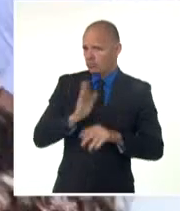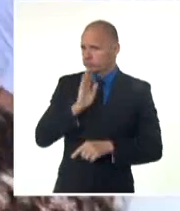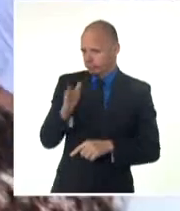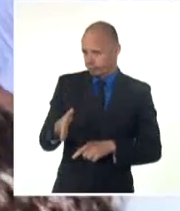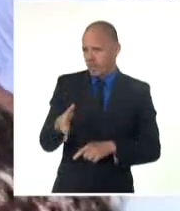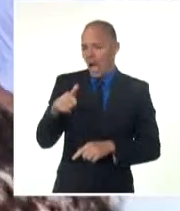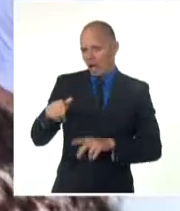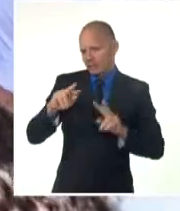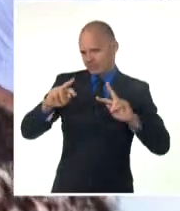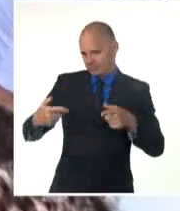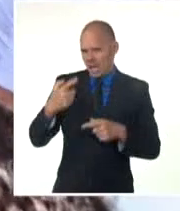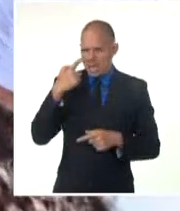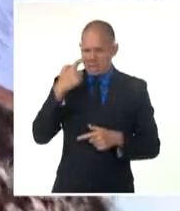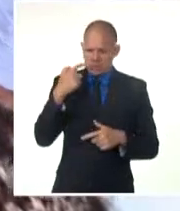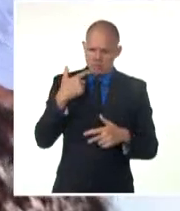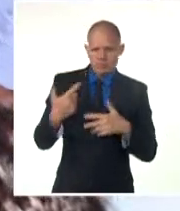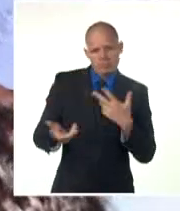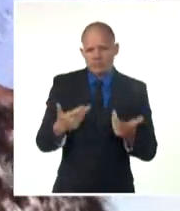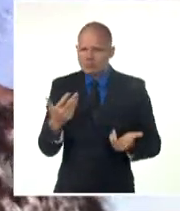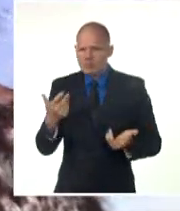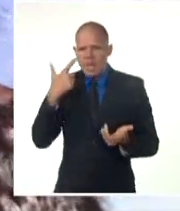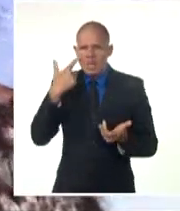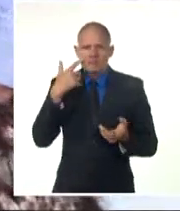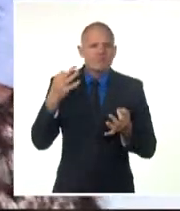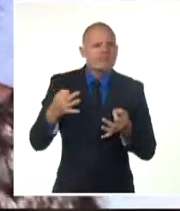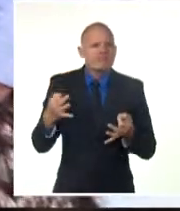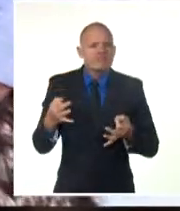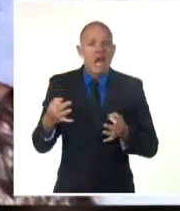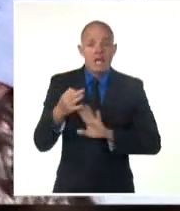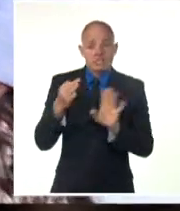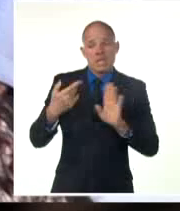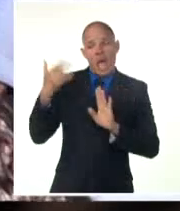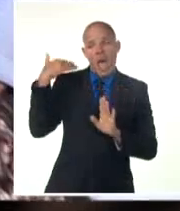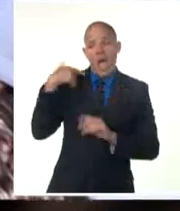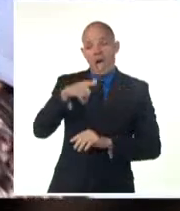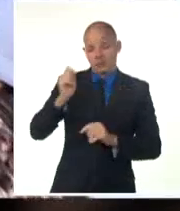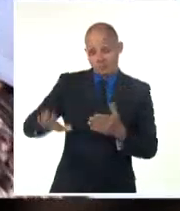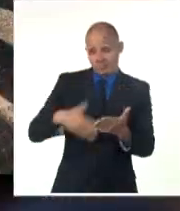candidato a diputado y donde constató que muchos de los planteamientos ya fueron resueltos.